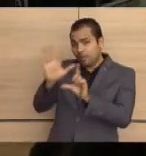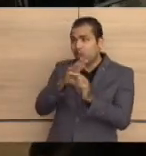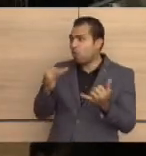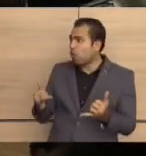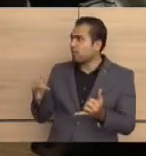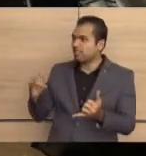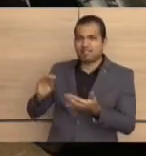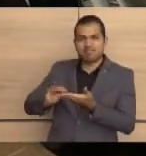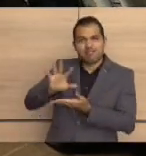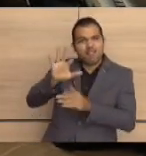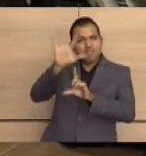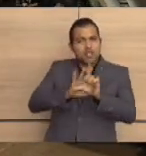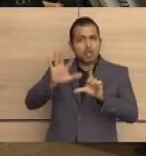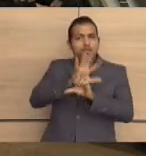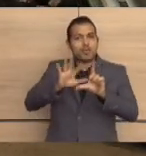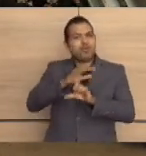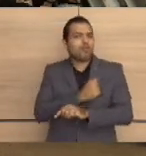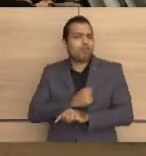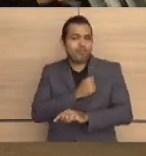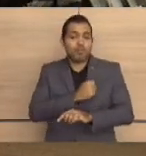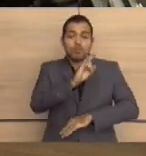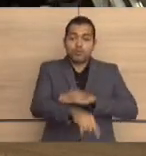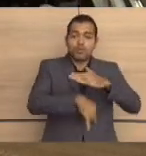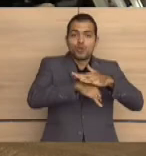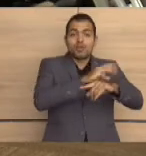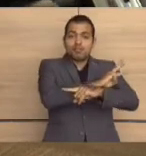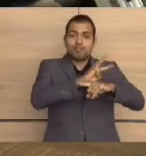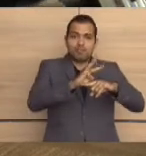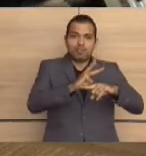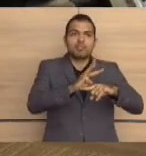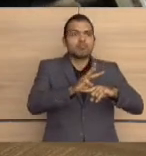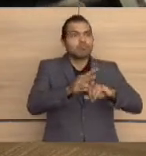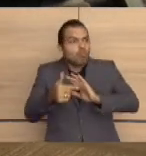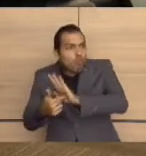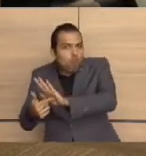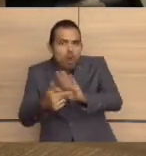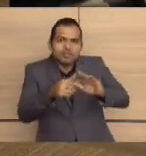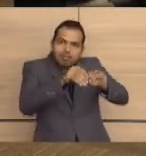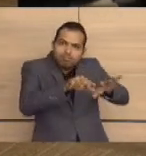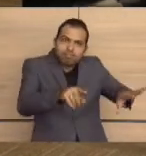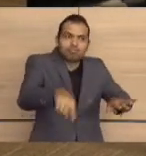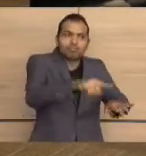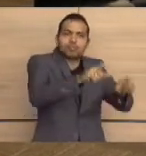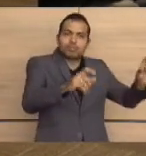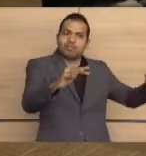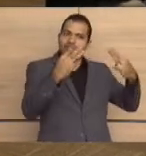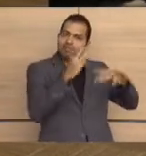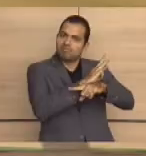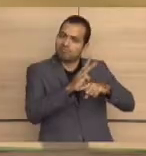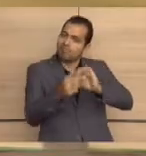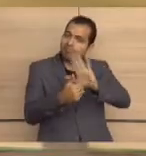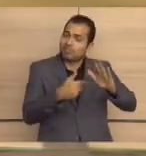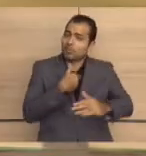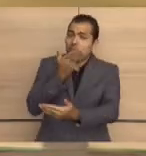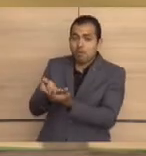puedan visibilizar. Nosotros necesitamos ser visibilizados con nuestras experiencias, con la actividad que